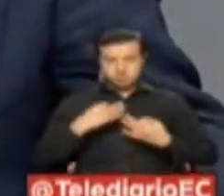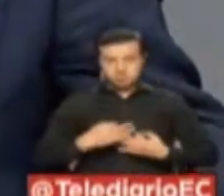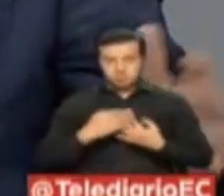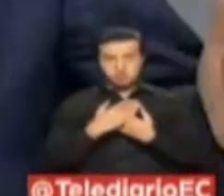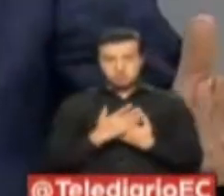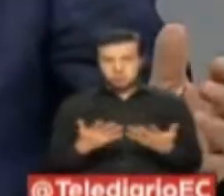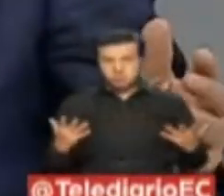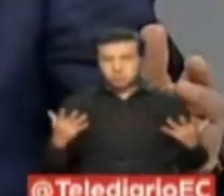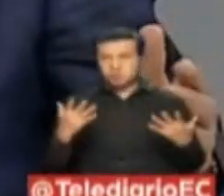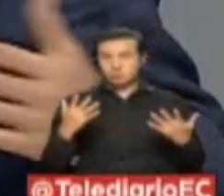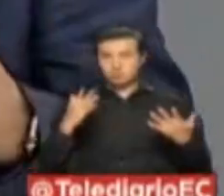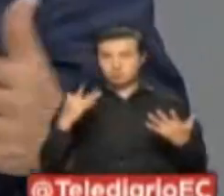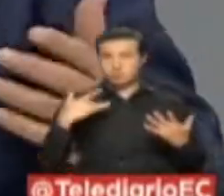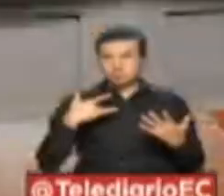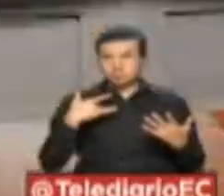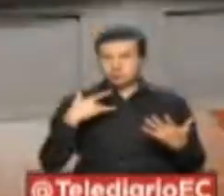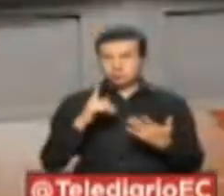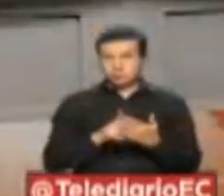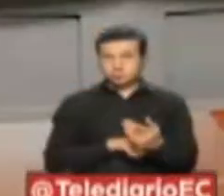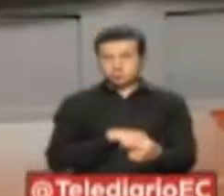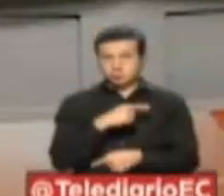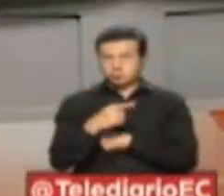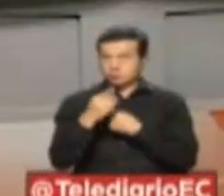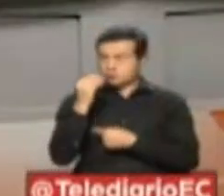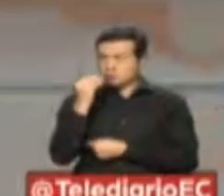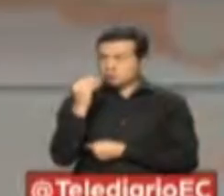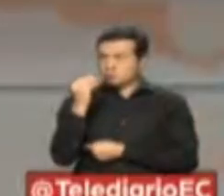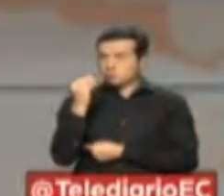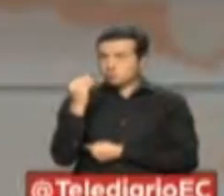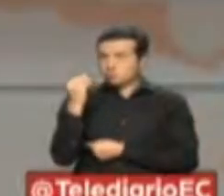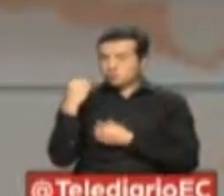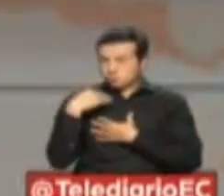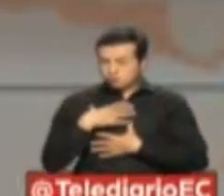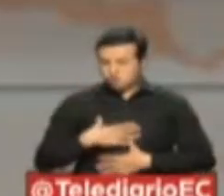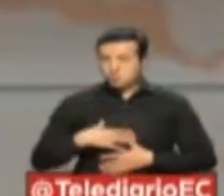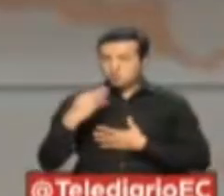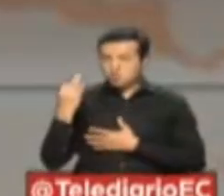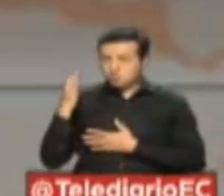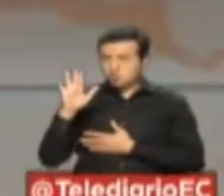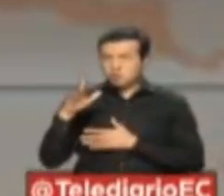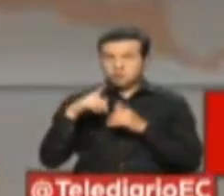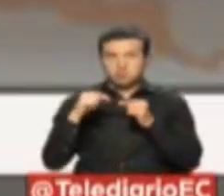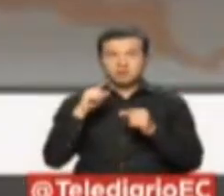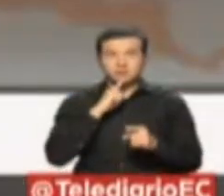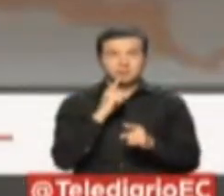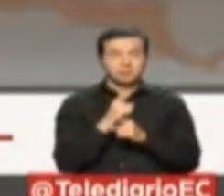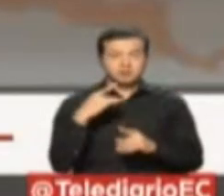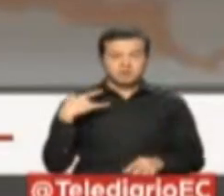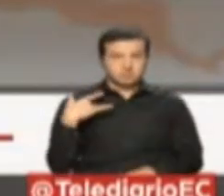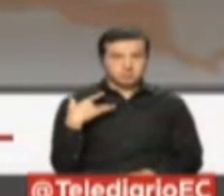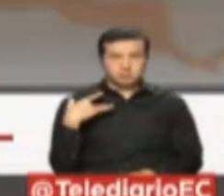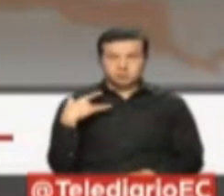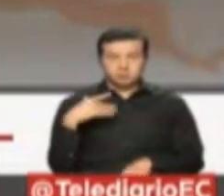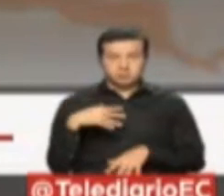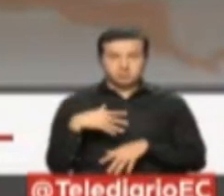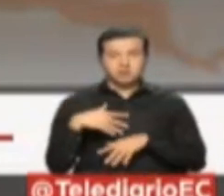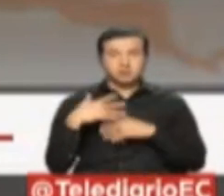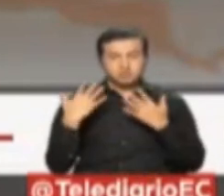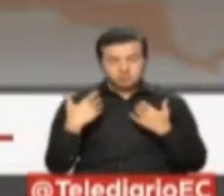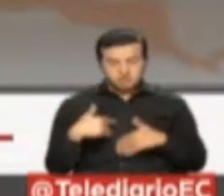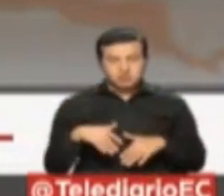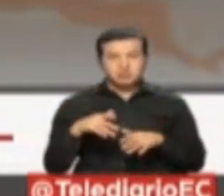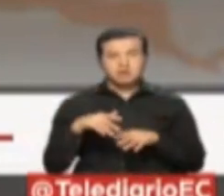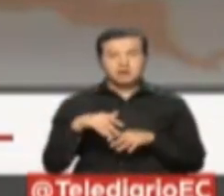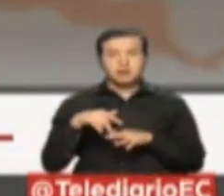tiene que ver con la moda tradicional sí y también tenemos como dijo moda vamos a tener un desfile de moda